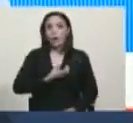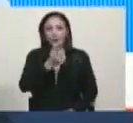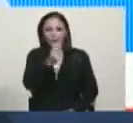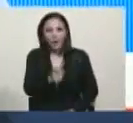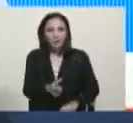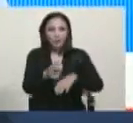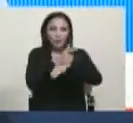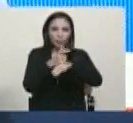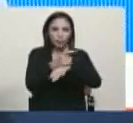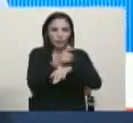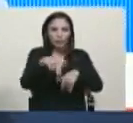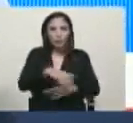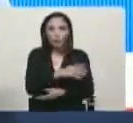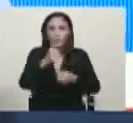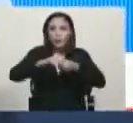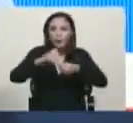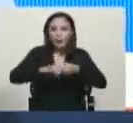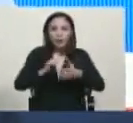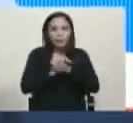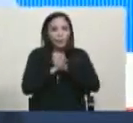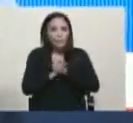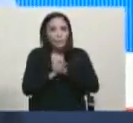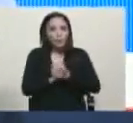compañero, hermano,